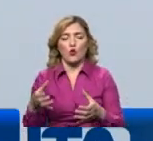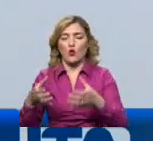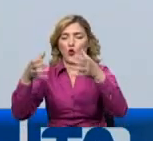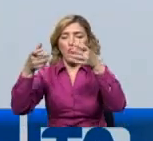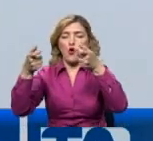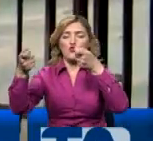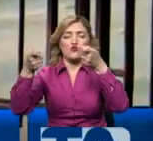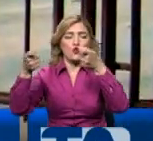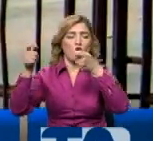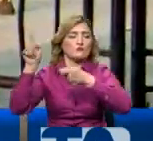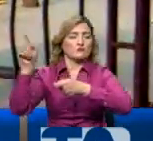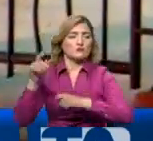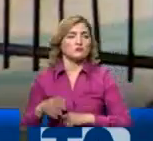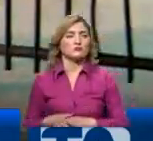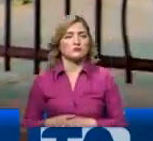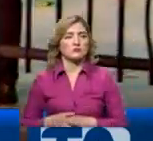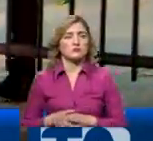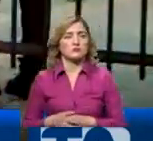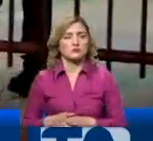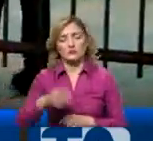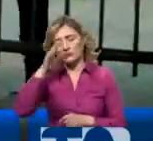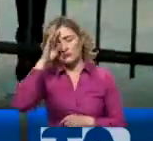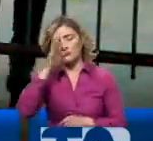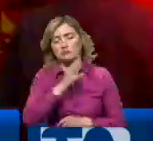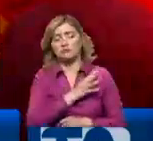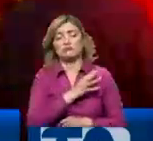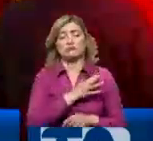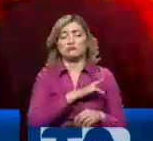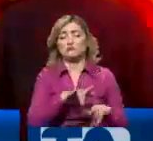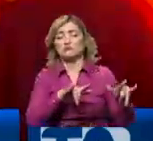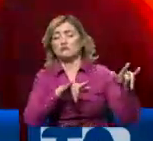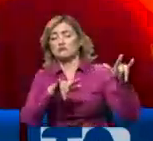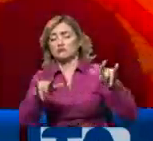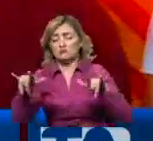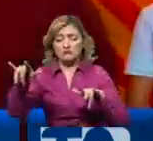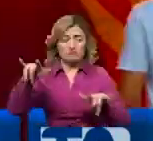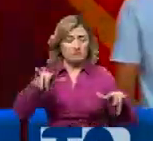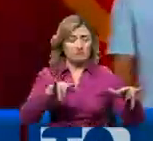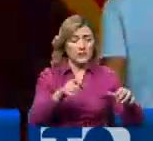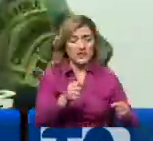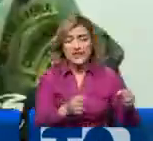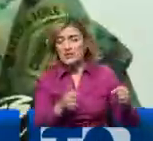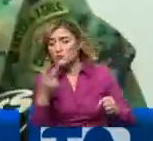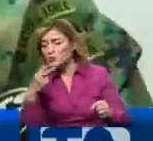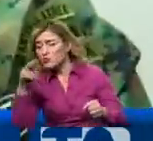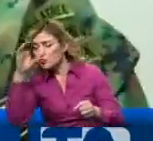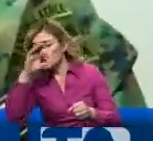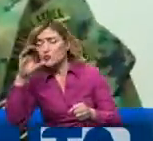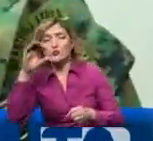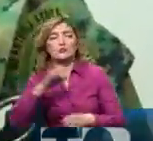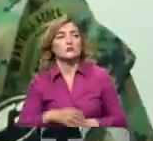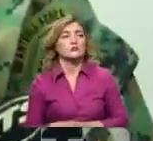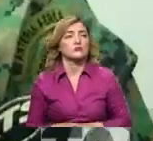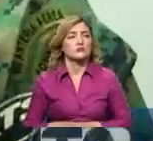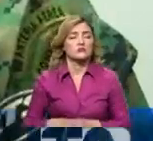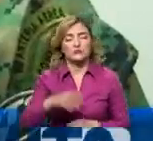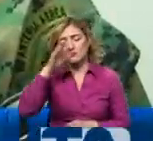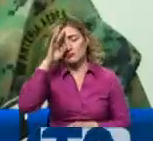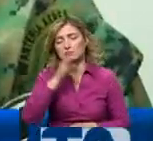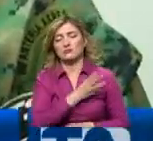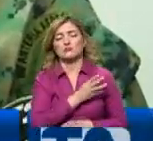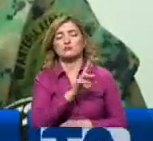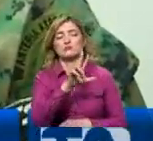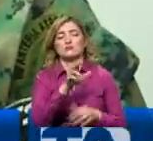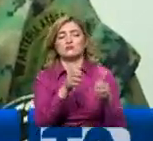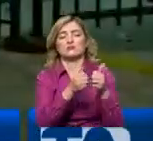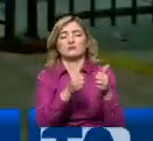control. La Fuerza Aérea Ecuatoriana inició la búsqueda sobrevolando la isla Santay. Por tierra, lo mismo. Procedimos a formar 3 equipos